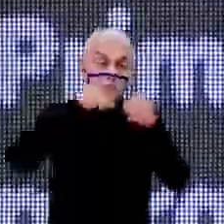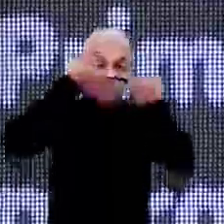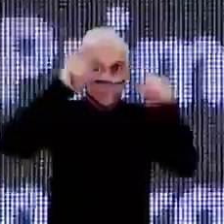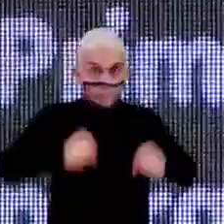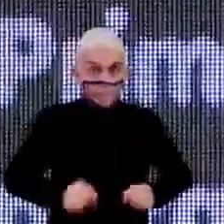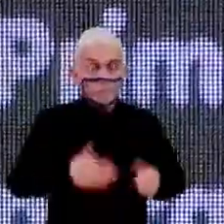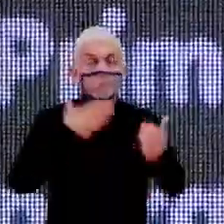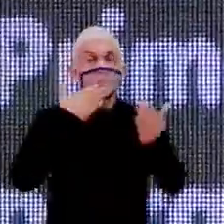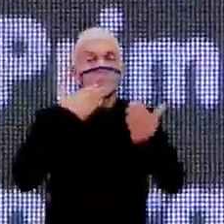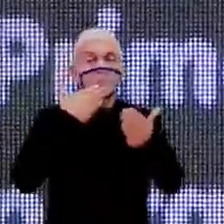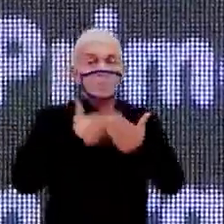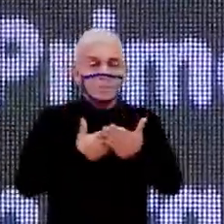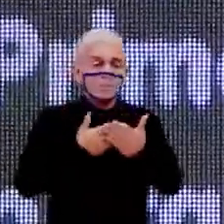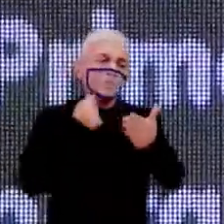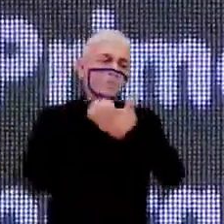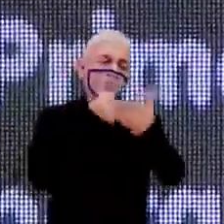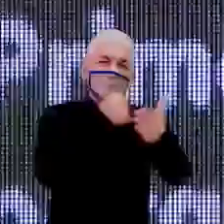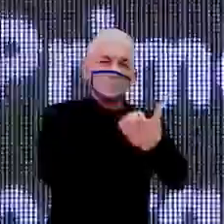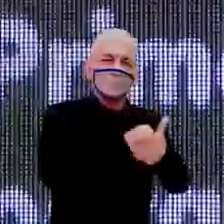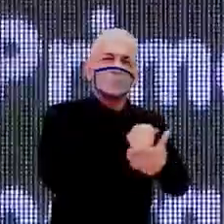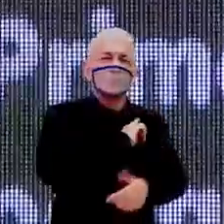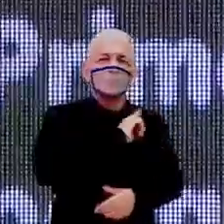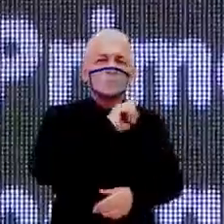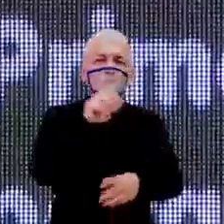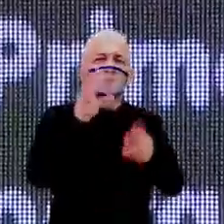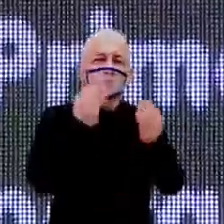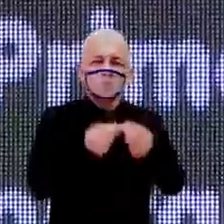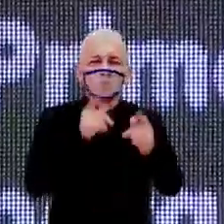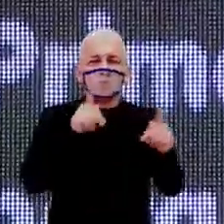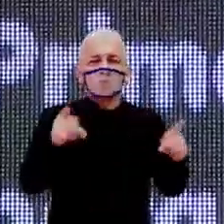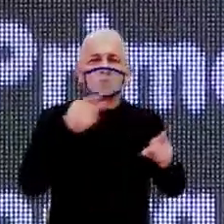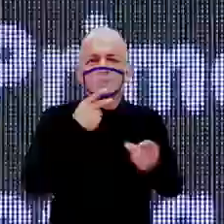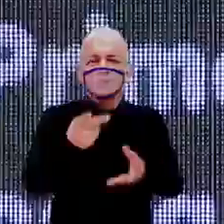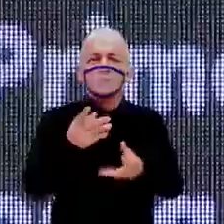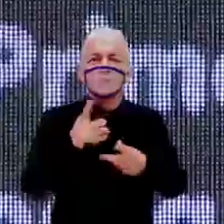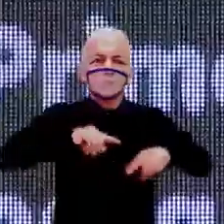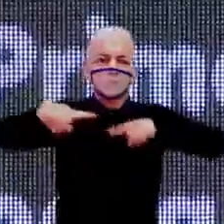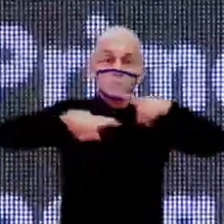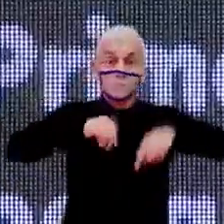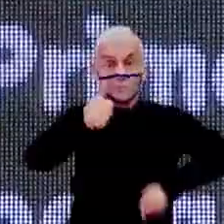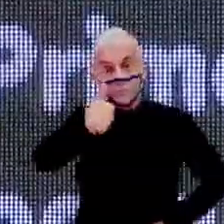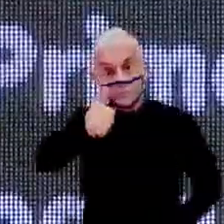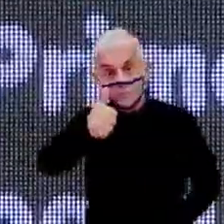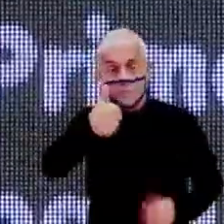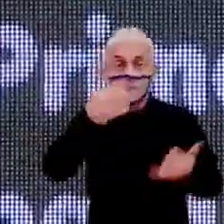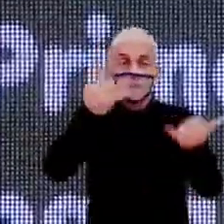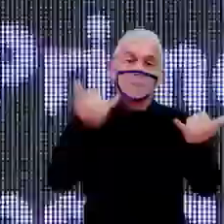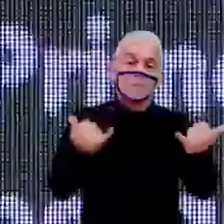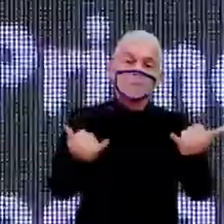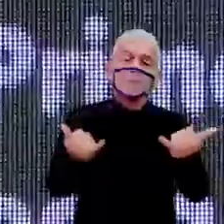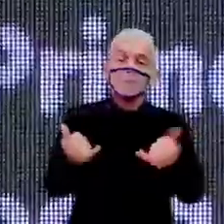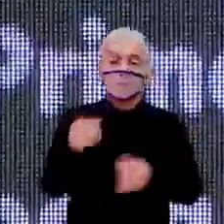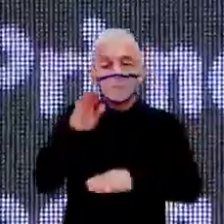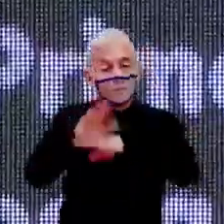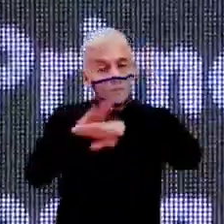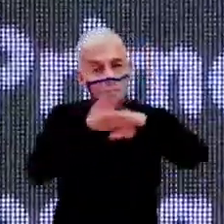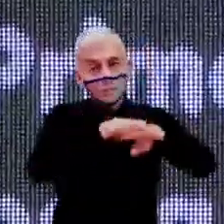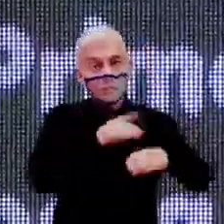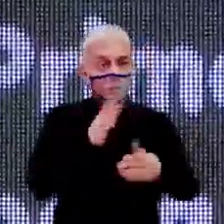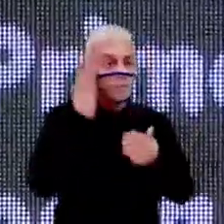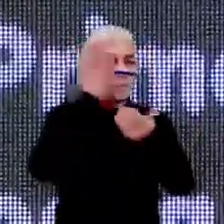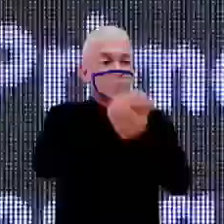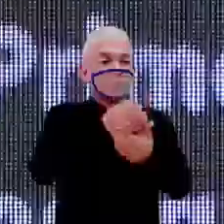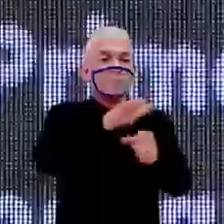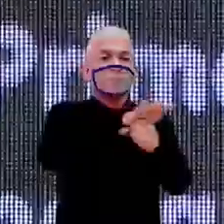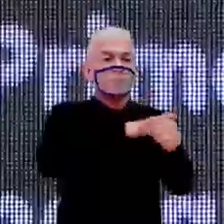ha sido gracias al empeño de muchas personas, pero también a una buena administración, porque como le decimos a la gente, hoy vamos a los